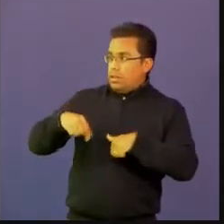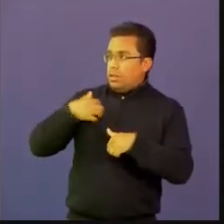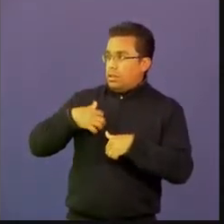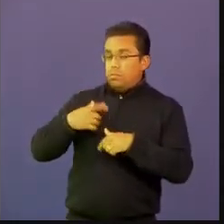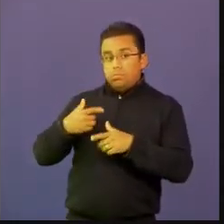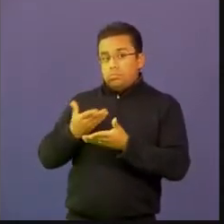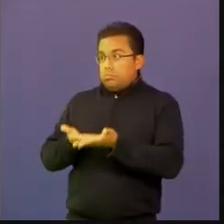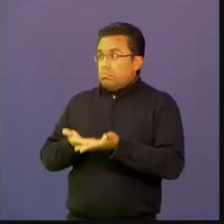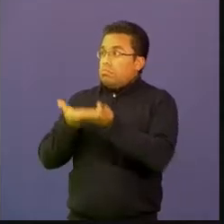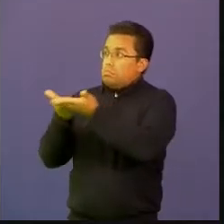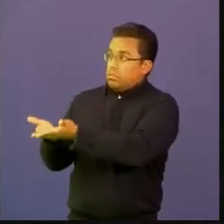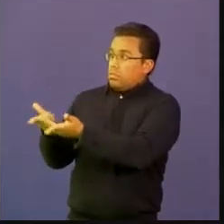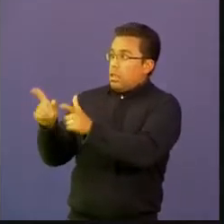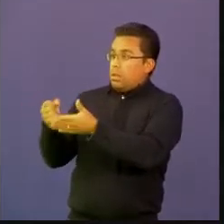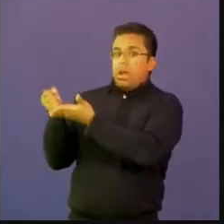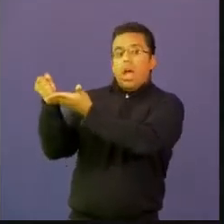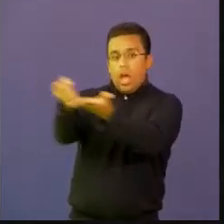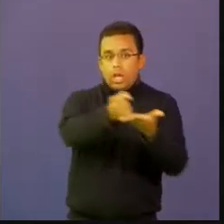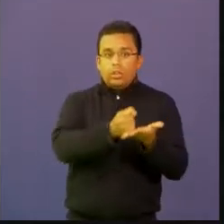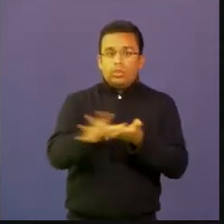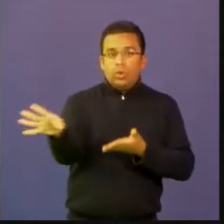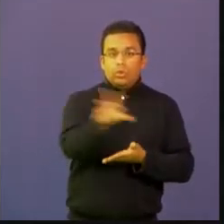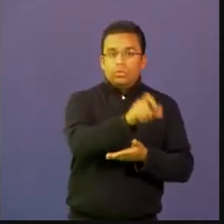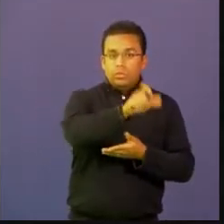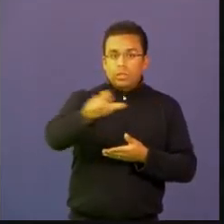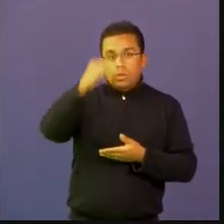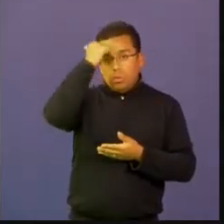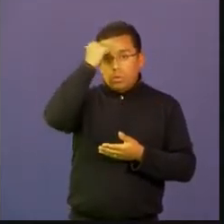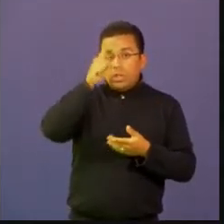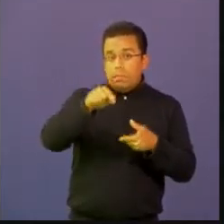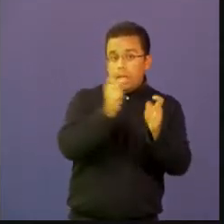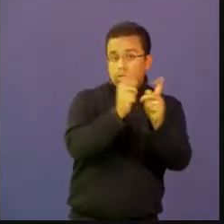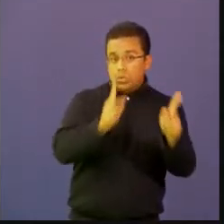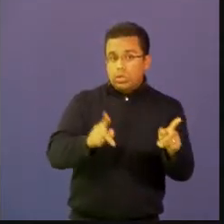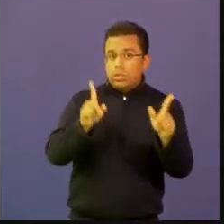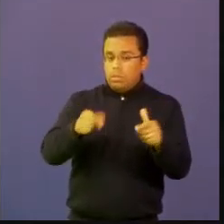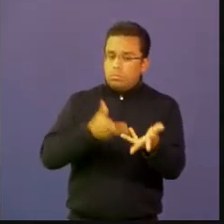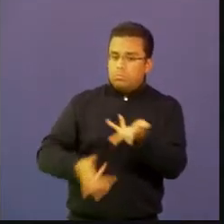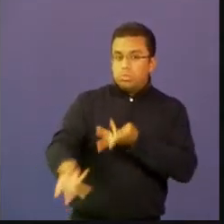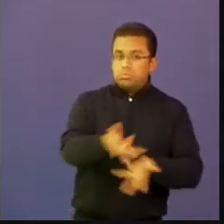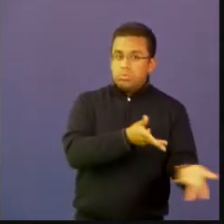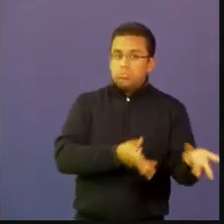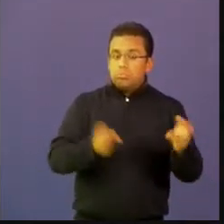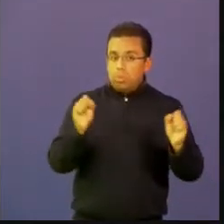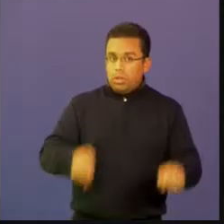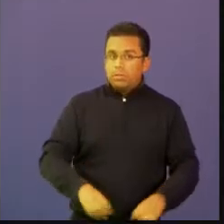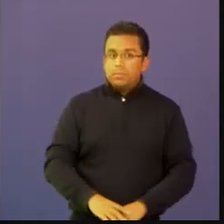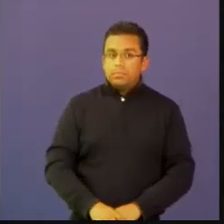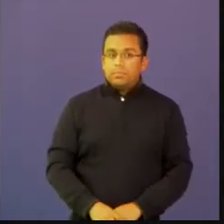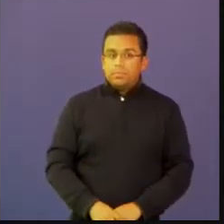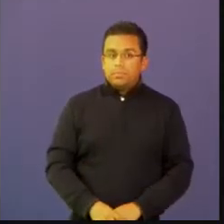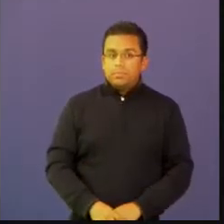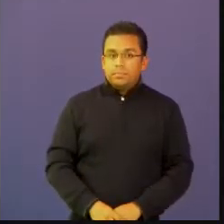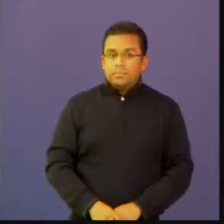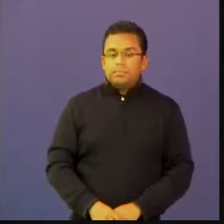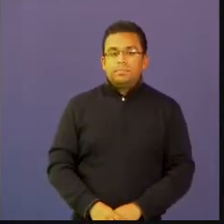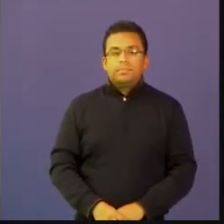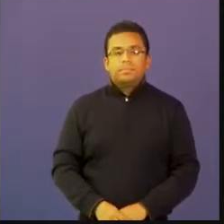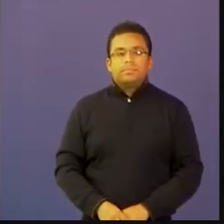extenderse para que otros profesores y estudiantes también puedan compartirlo. Listo Jiménez